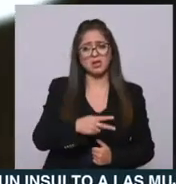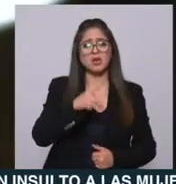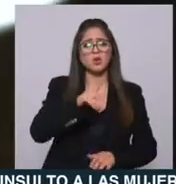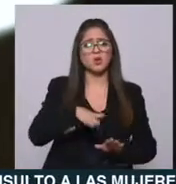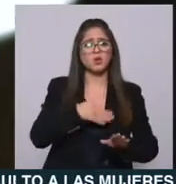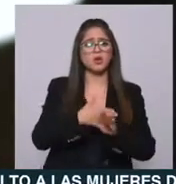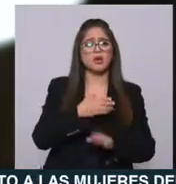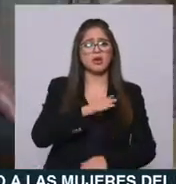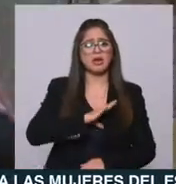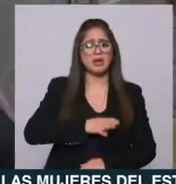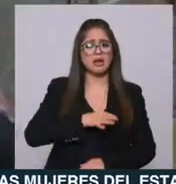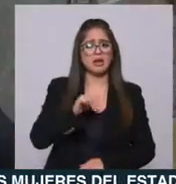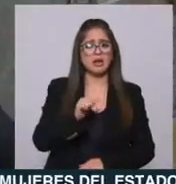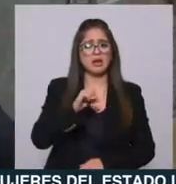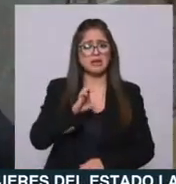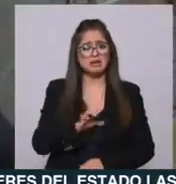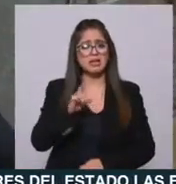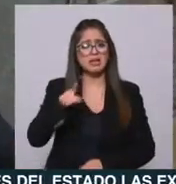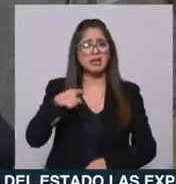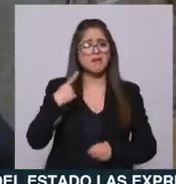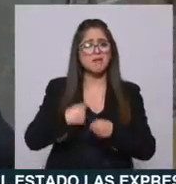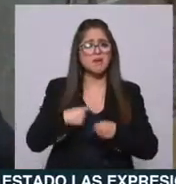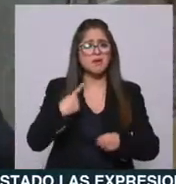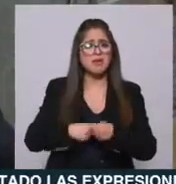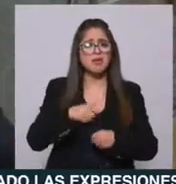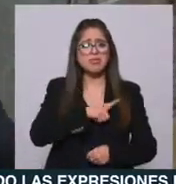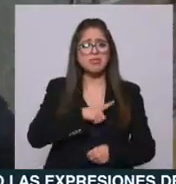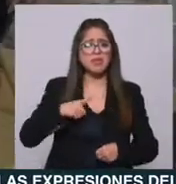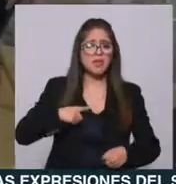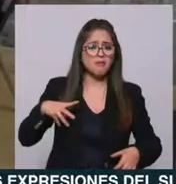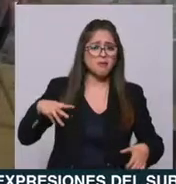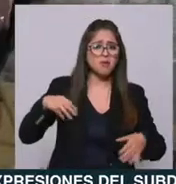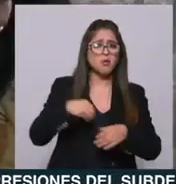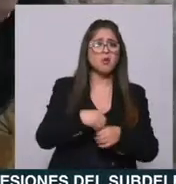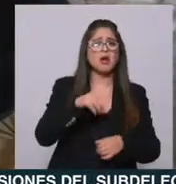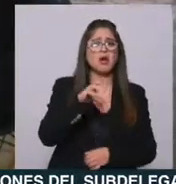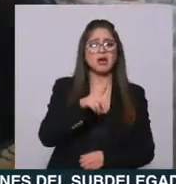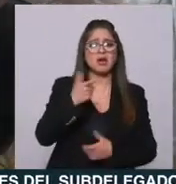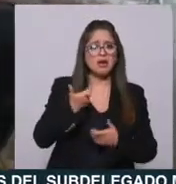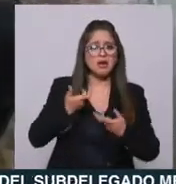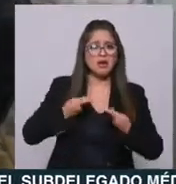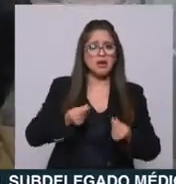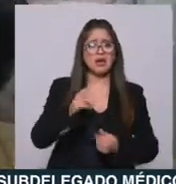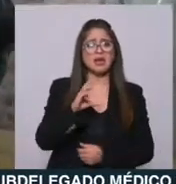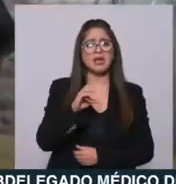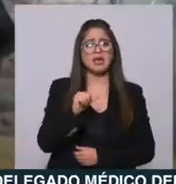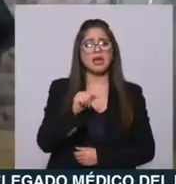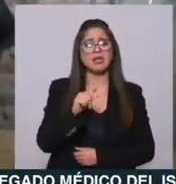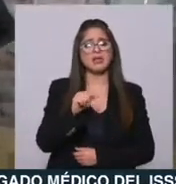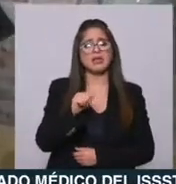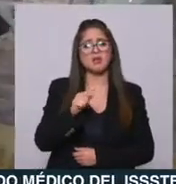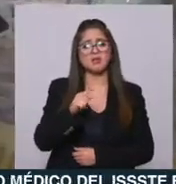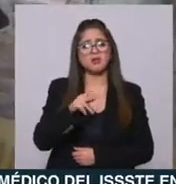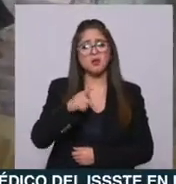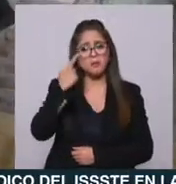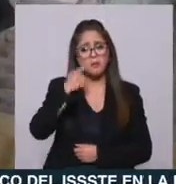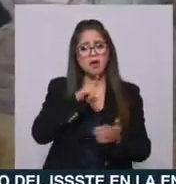Cáncer, ACE, buscan que esta enfermedad sea incluida como un gasto catastrófico y con ello tener un impacto